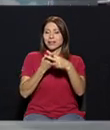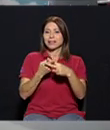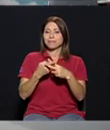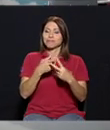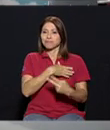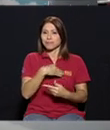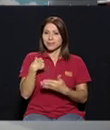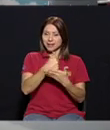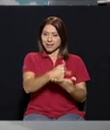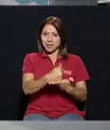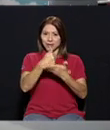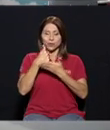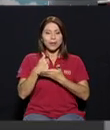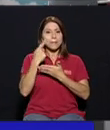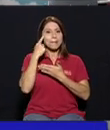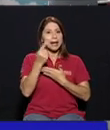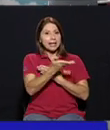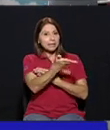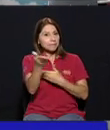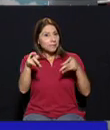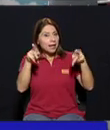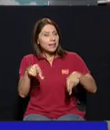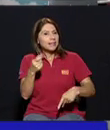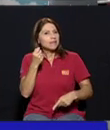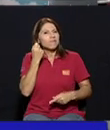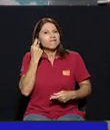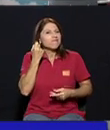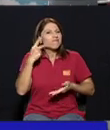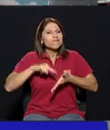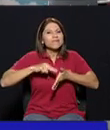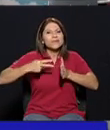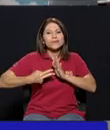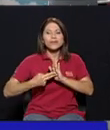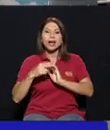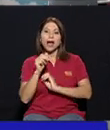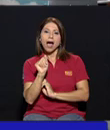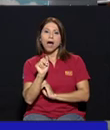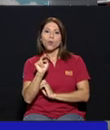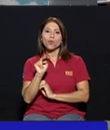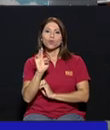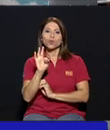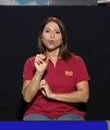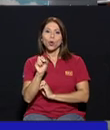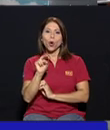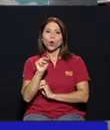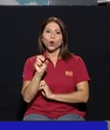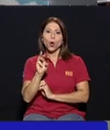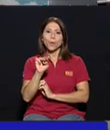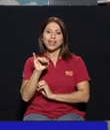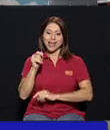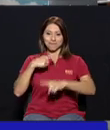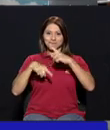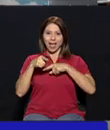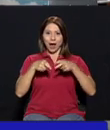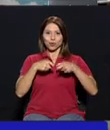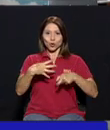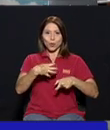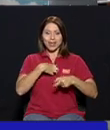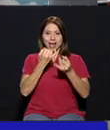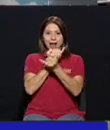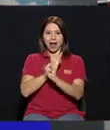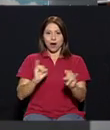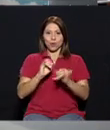me ayuden a definirle a la gente qué entendemos por autonomía universitaria y cuáles son los orígenes de este